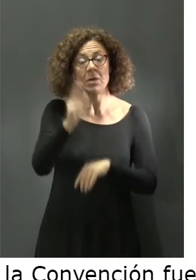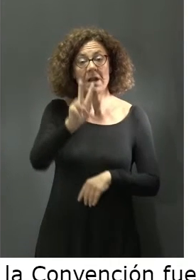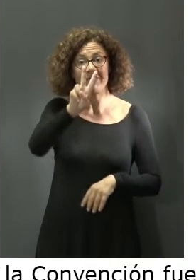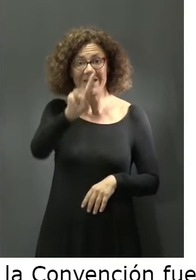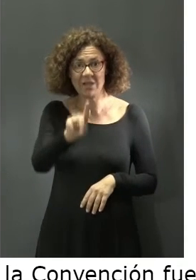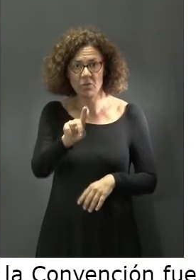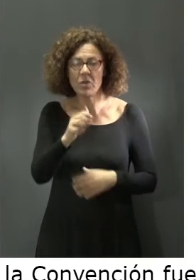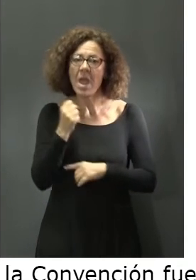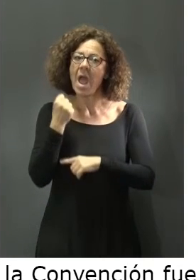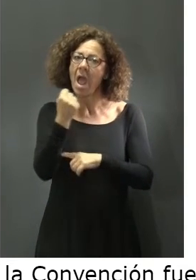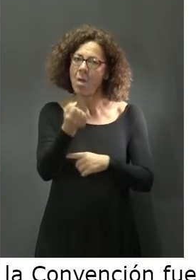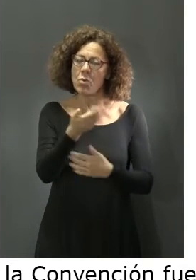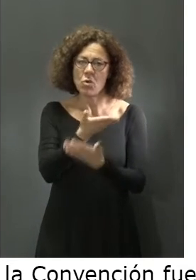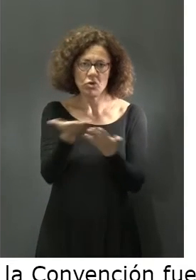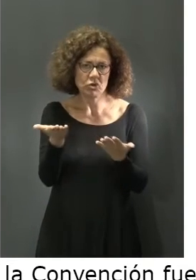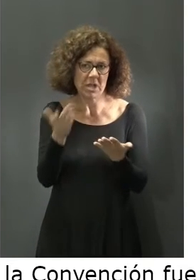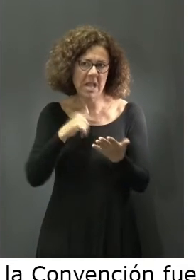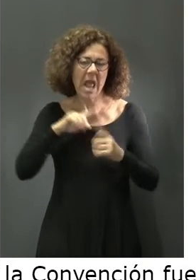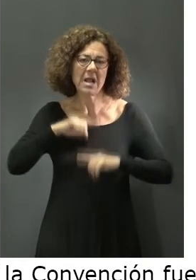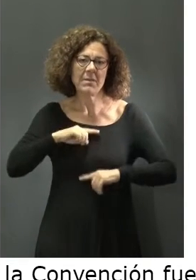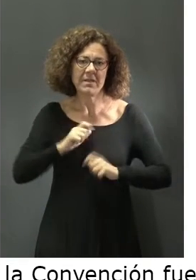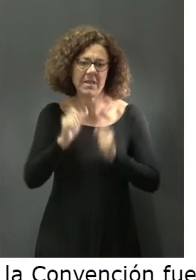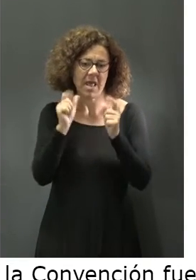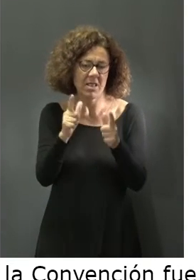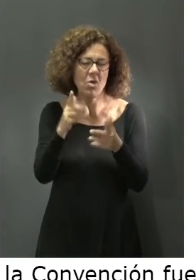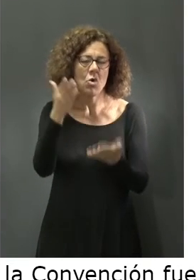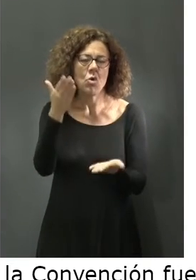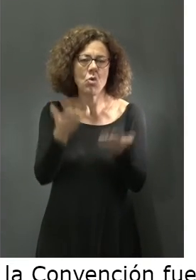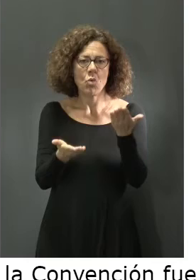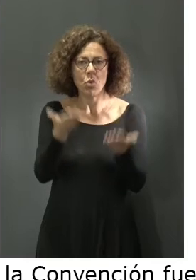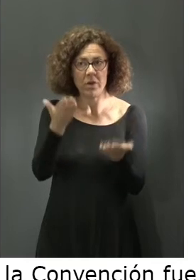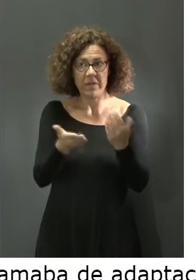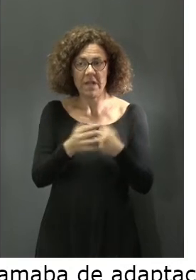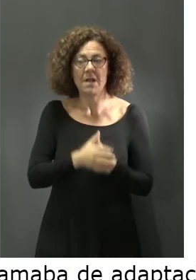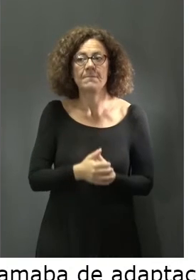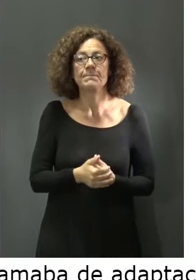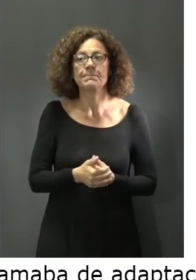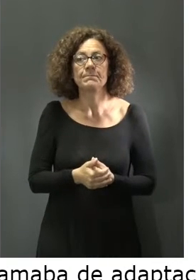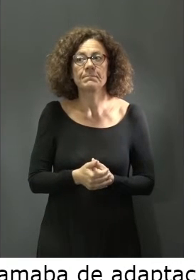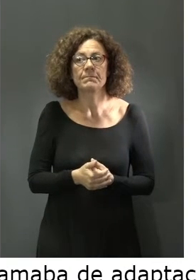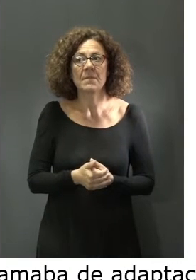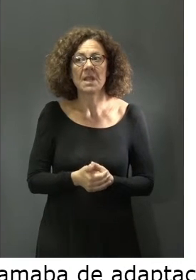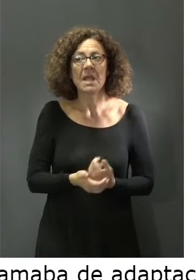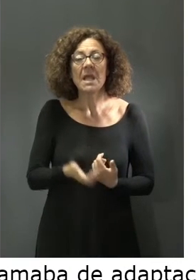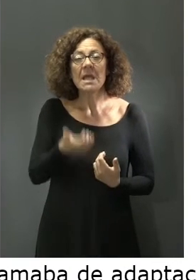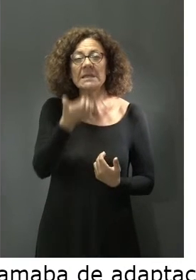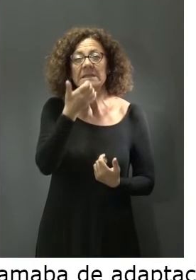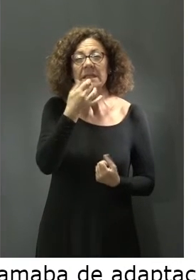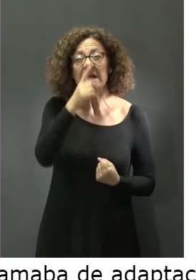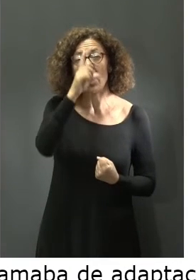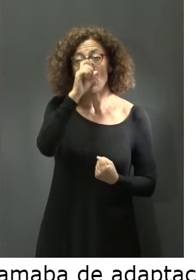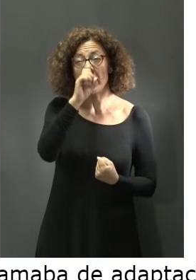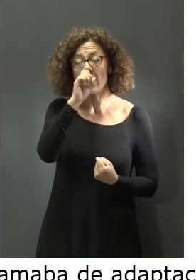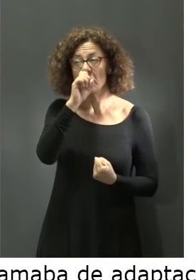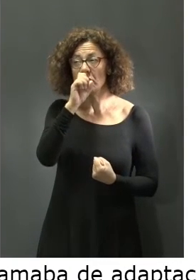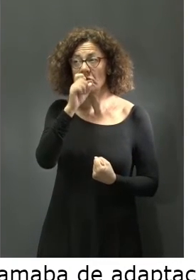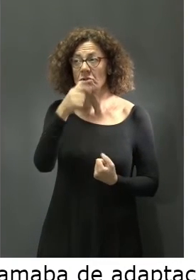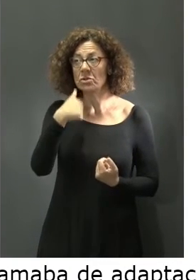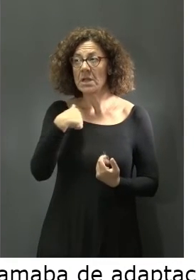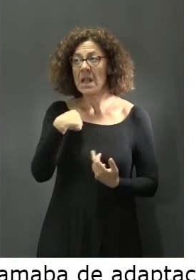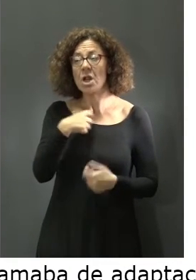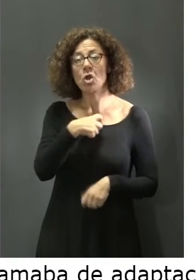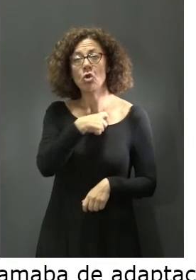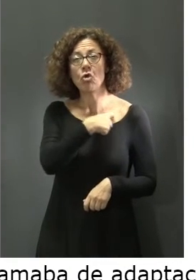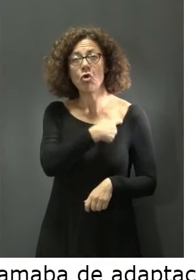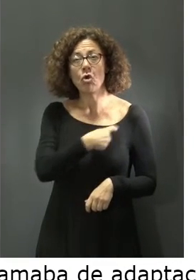8/21 sobre apoyos al ejercicio de la capacidad jurídica. Si nos si recordamos las intervenciones del